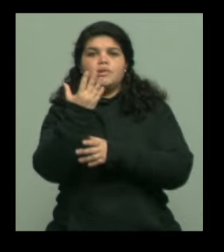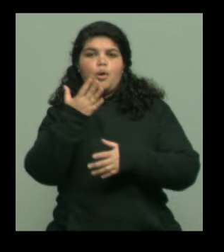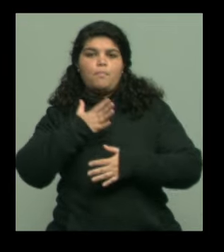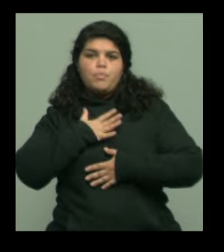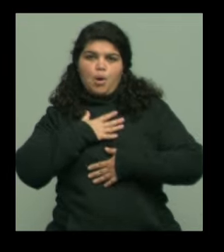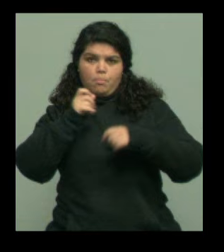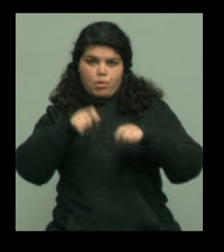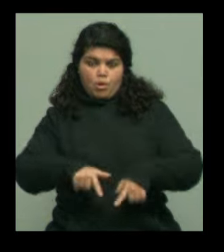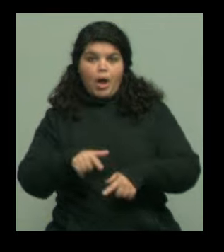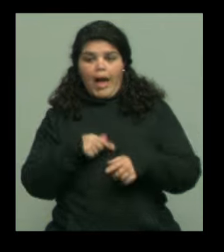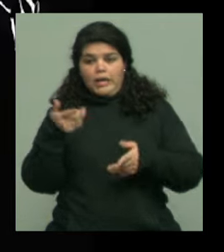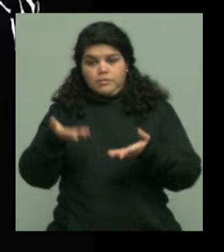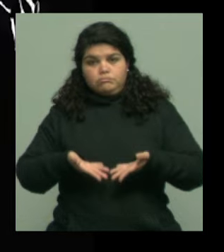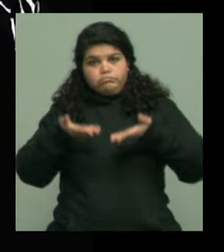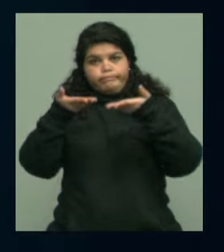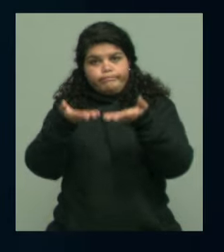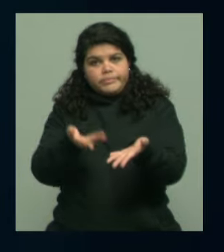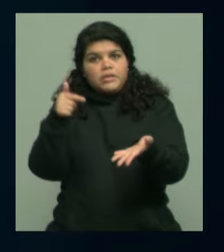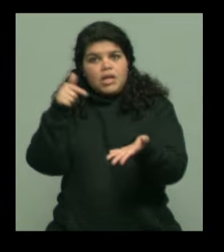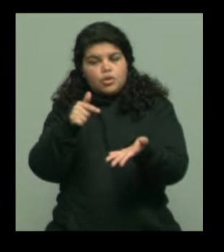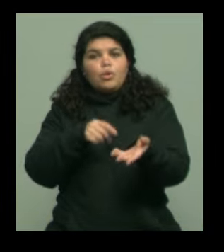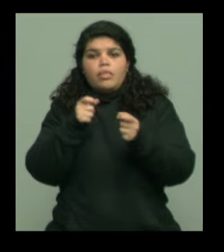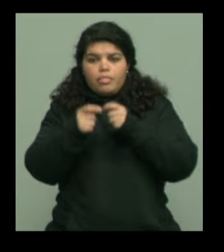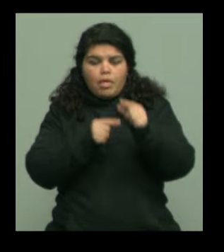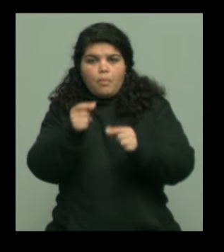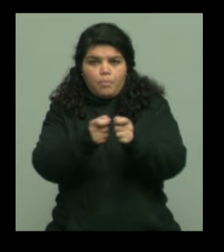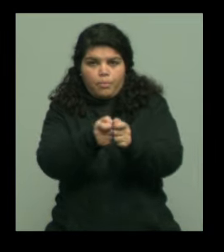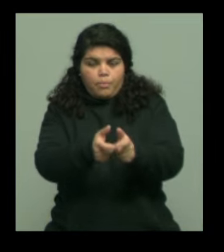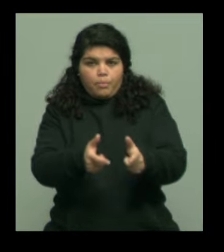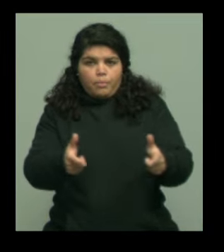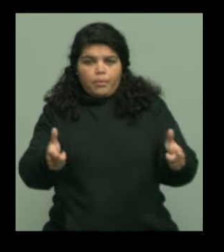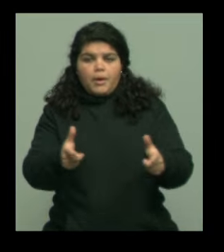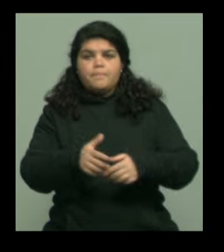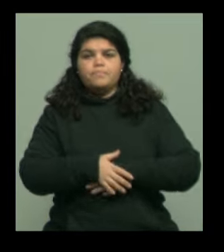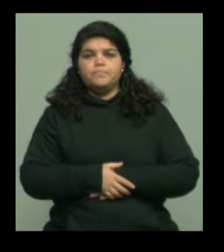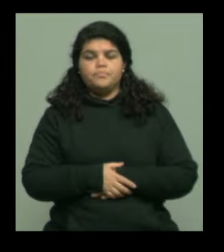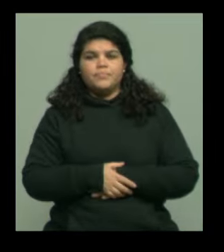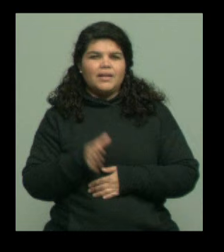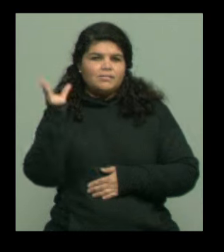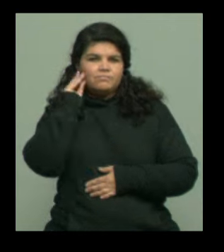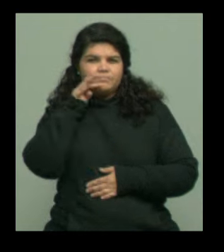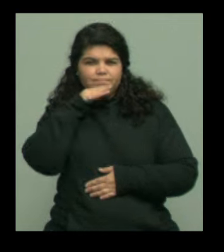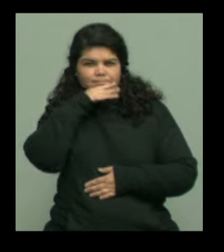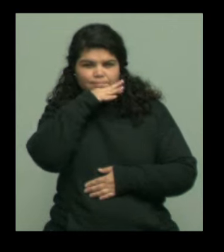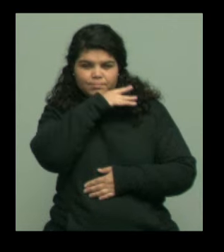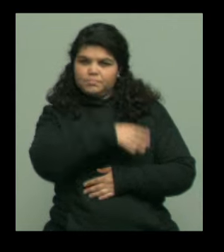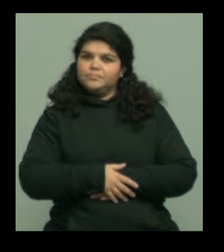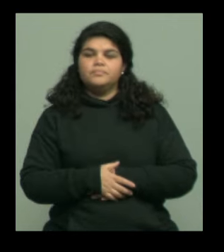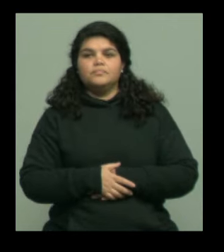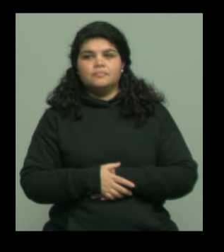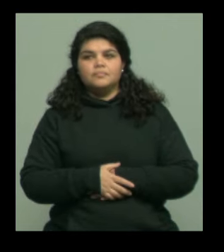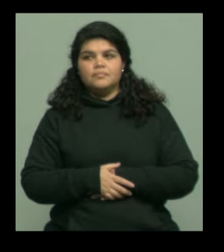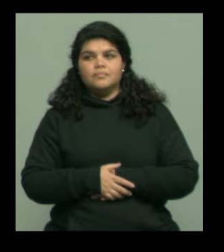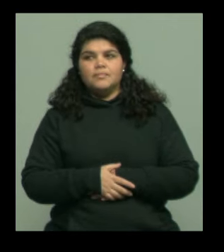convencional, como la también está creciendo y se juega entre muchas personas en internet y de